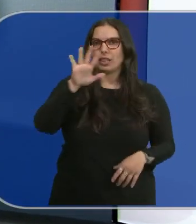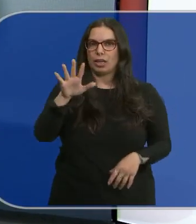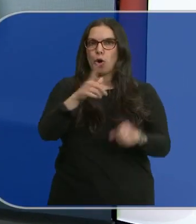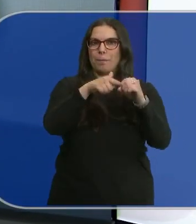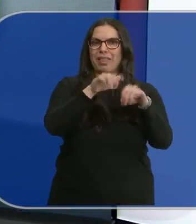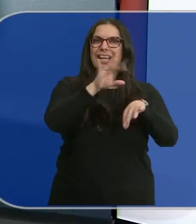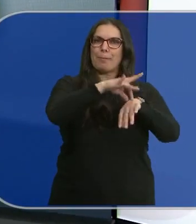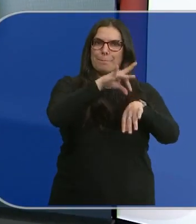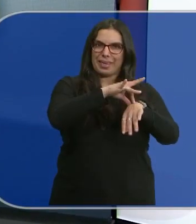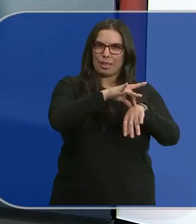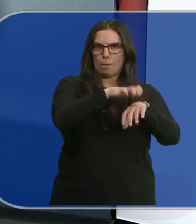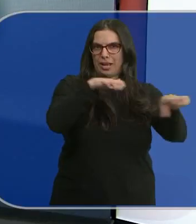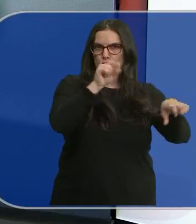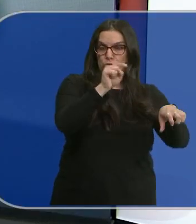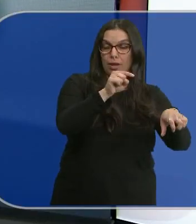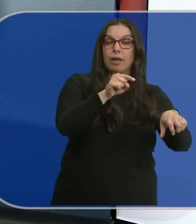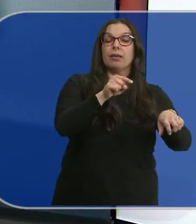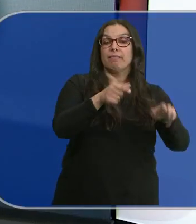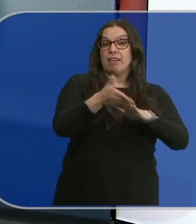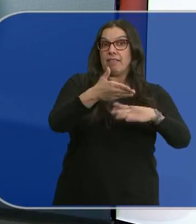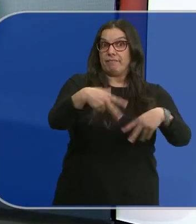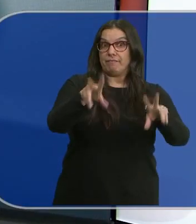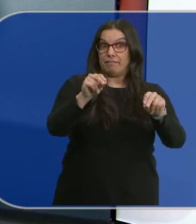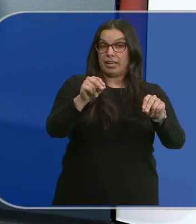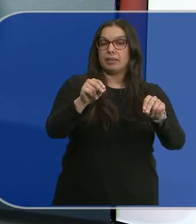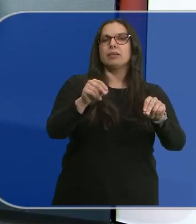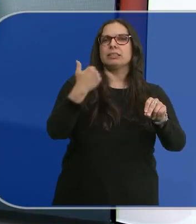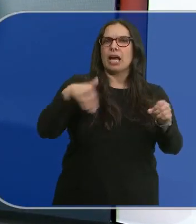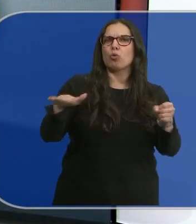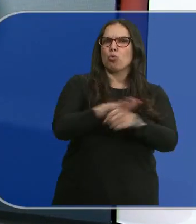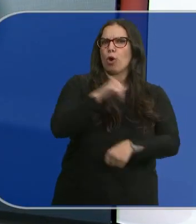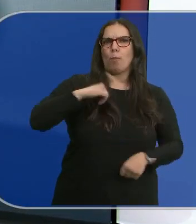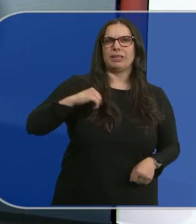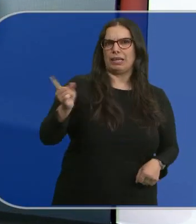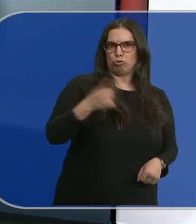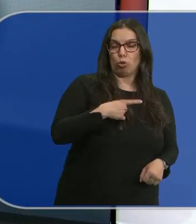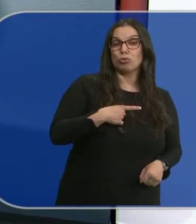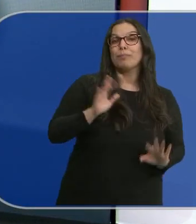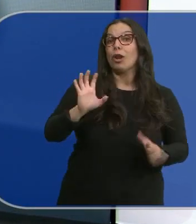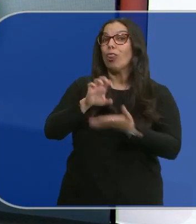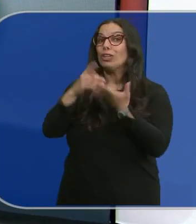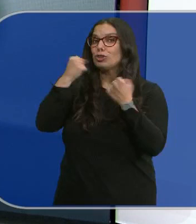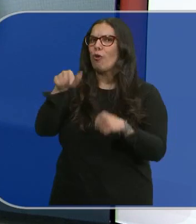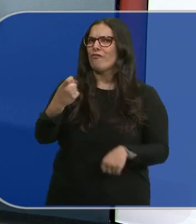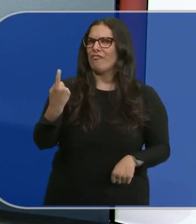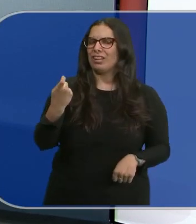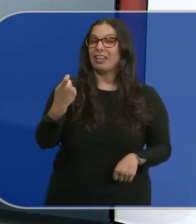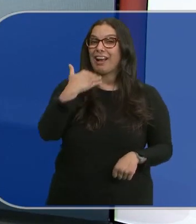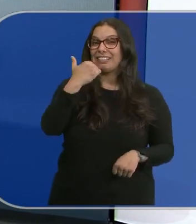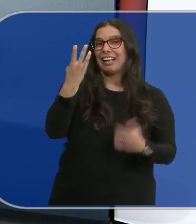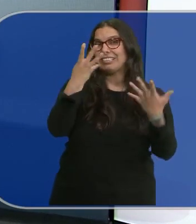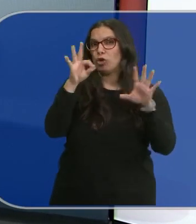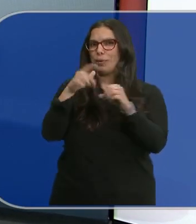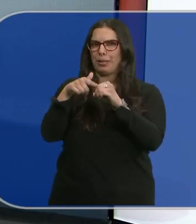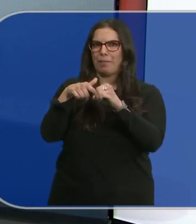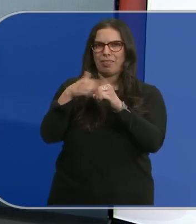principalmente para médicos, y a unas horas para que se cierre el proceso se ha cubierto la oferta en los hospitales, no así en los centros de salud. Hay casi 90